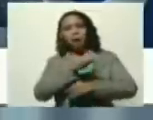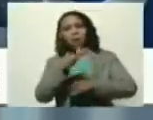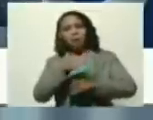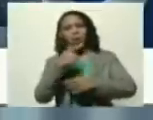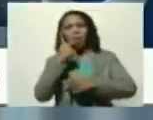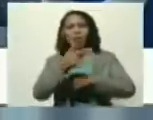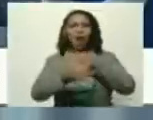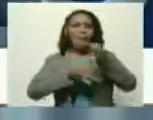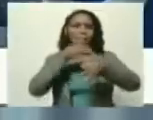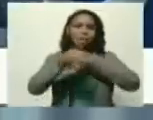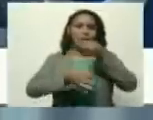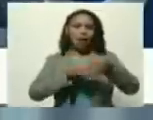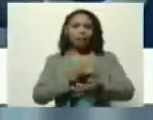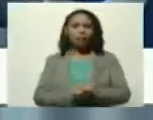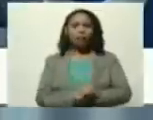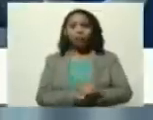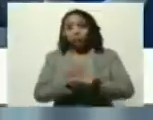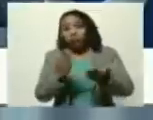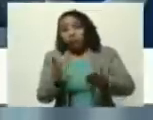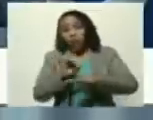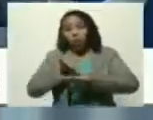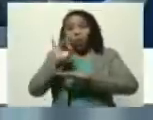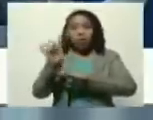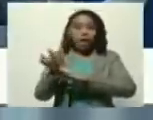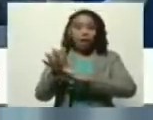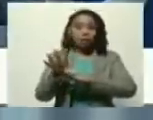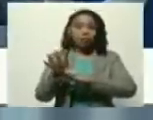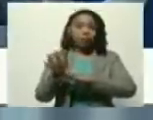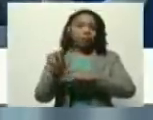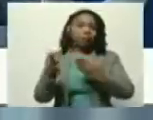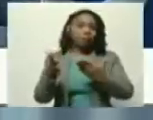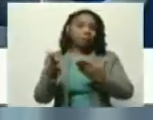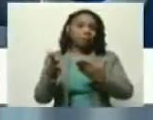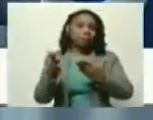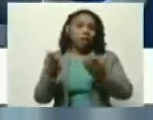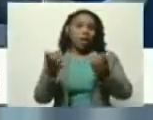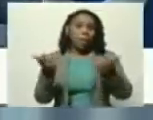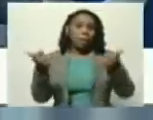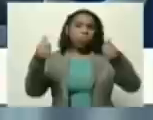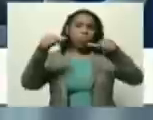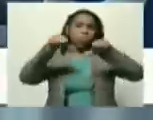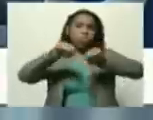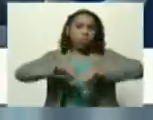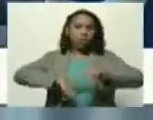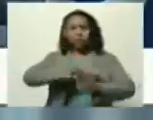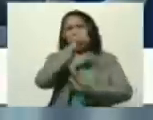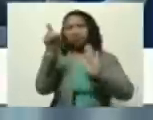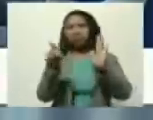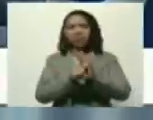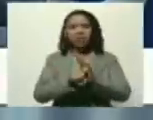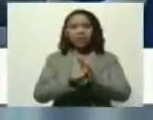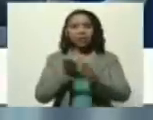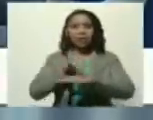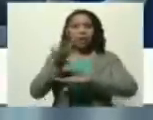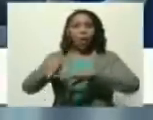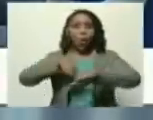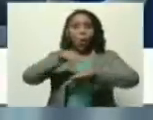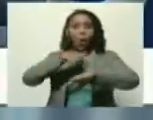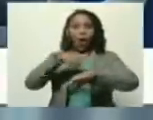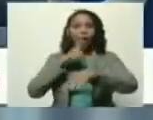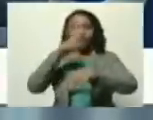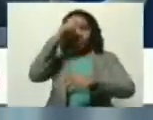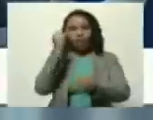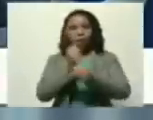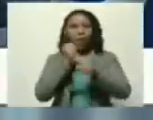detallado, que los dejan obviamente en deterioro absoluto, y dejando horas de trabajo perdidas